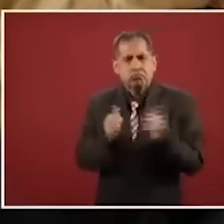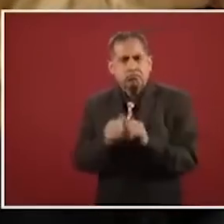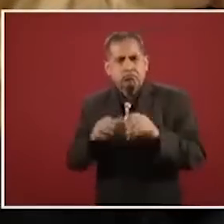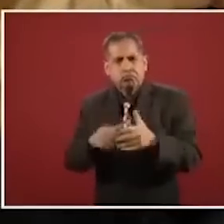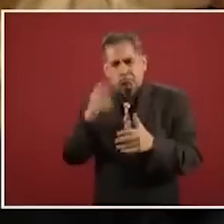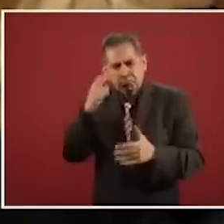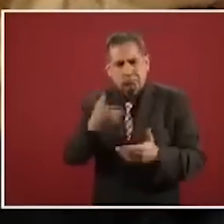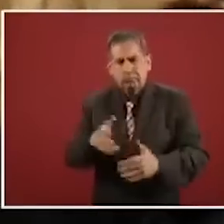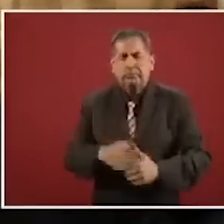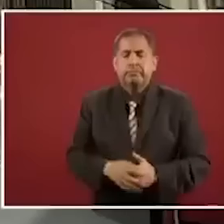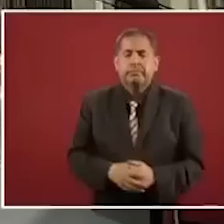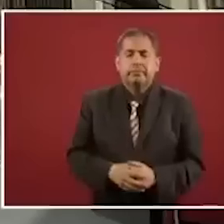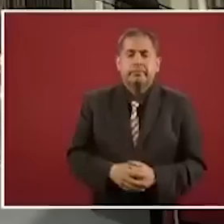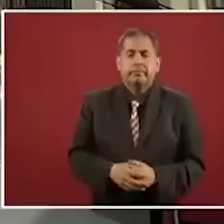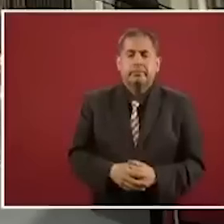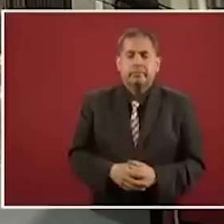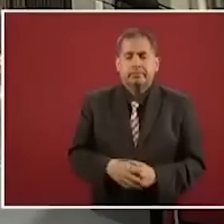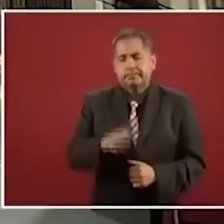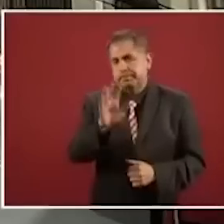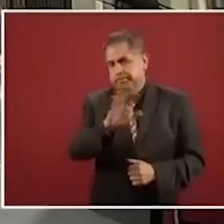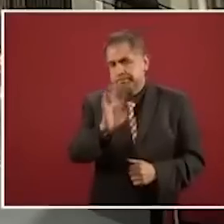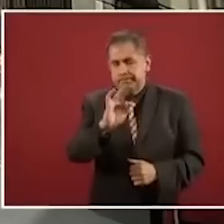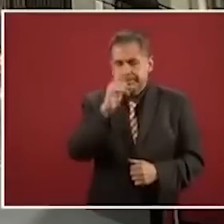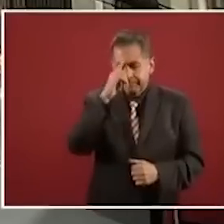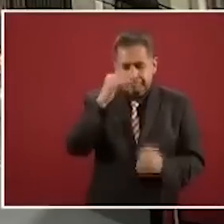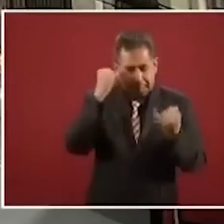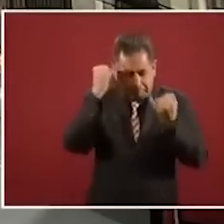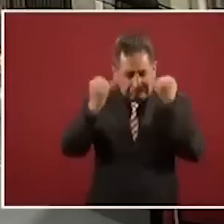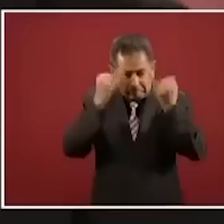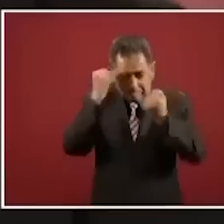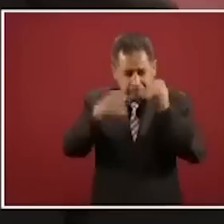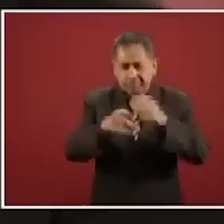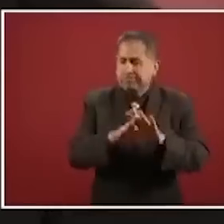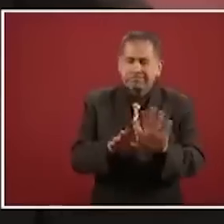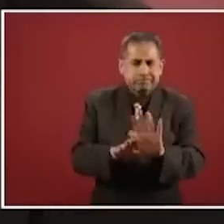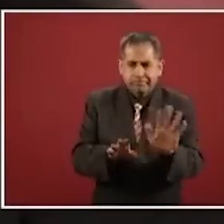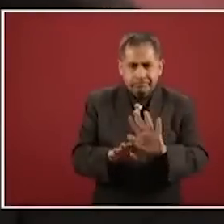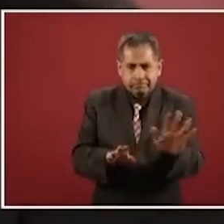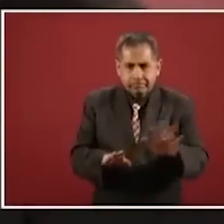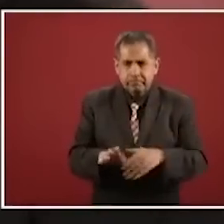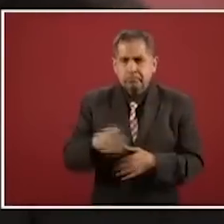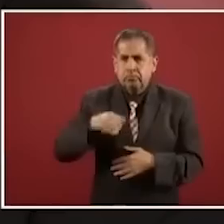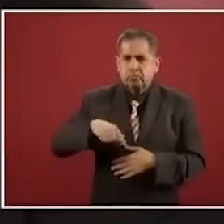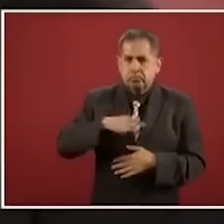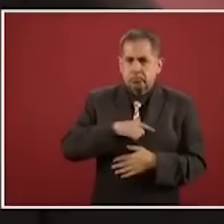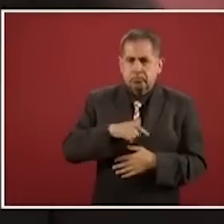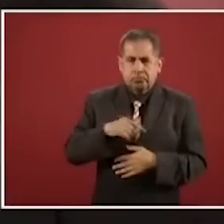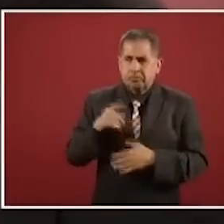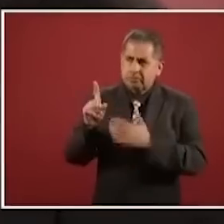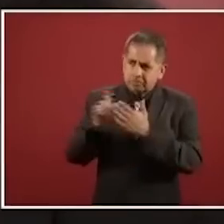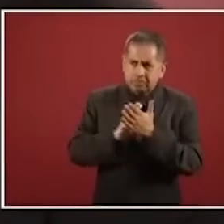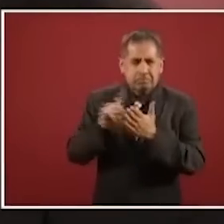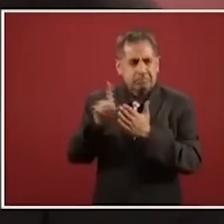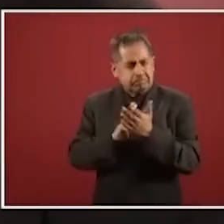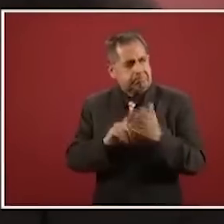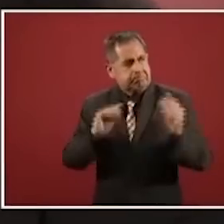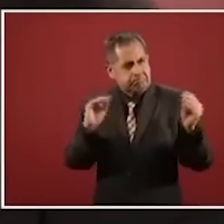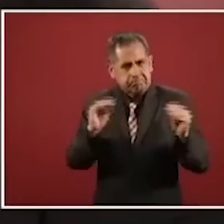inspectores laborales? Bueno, entras en una especulación. Nosotros estuvimos en una batalla de meses.